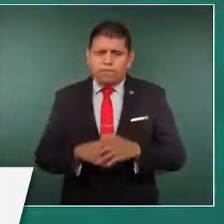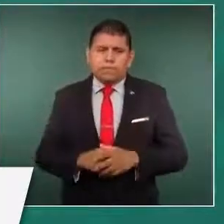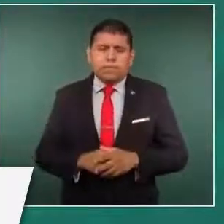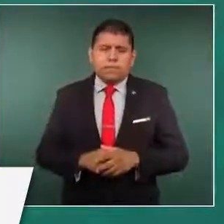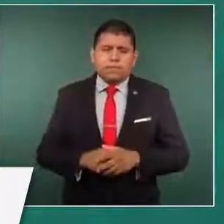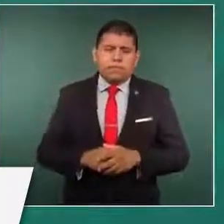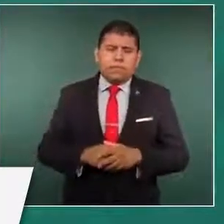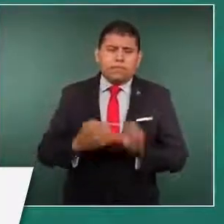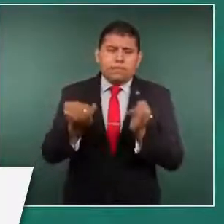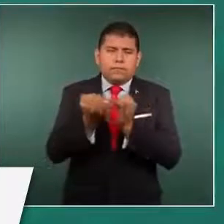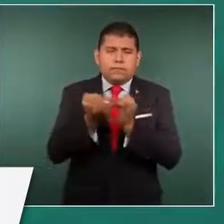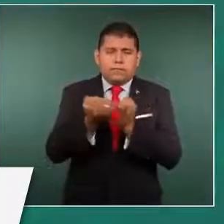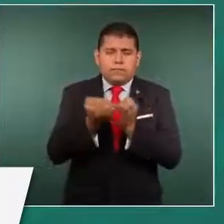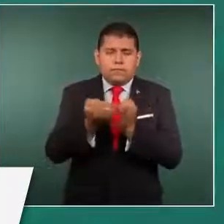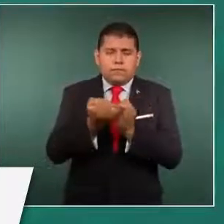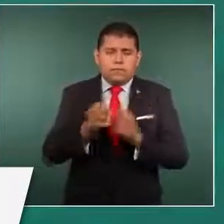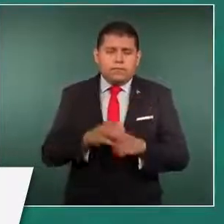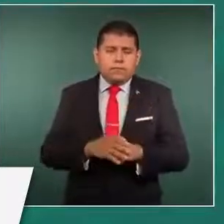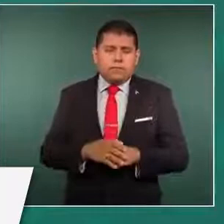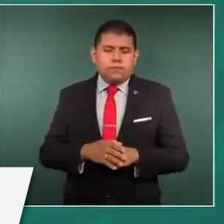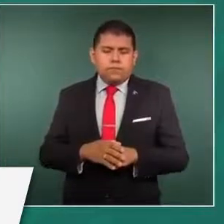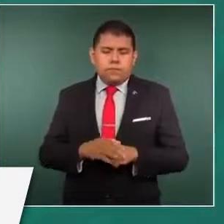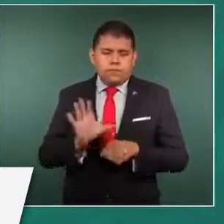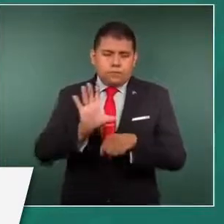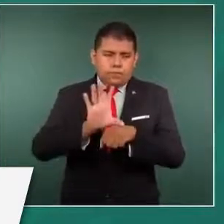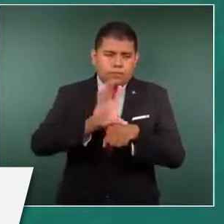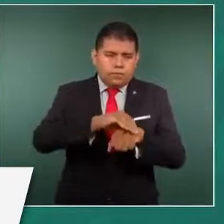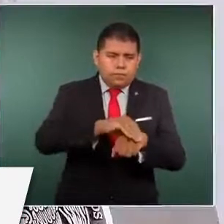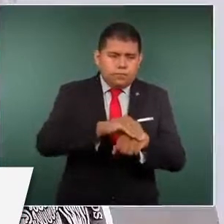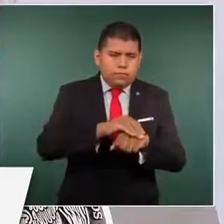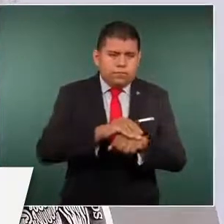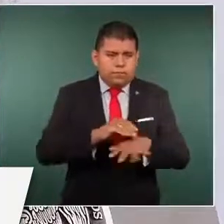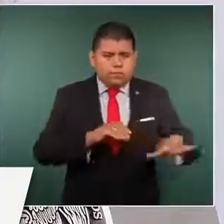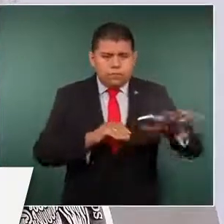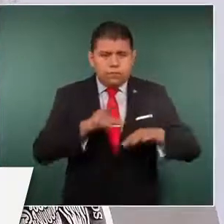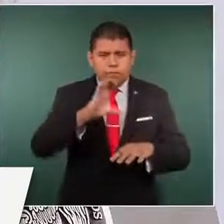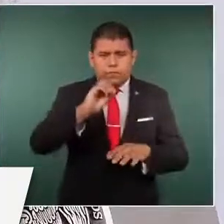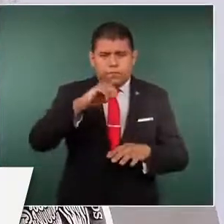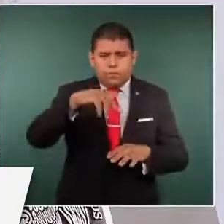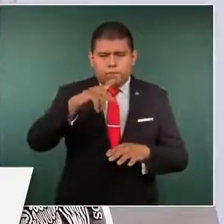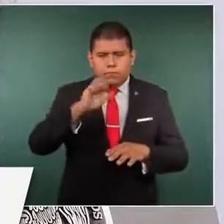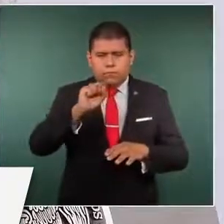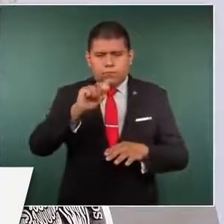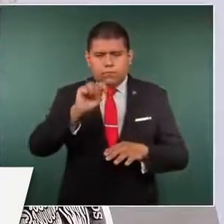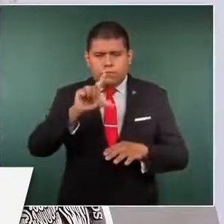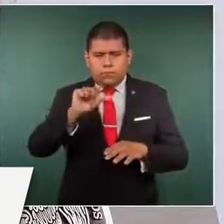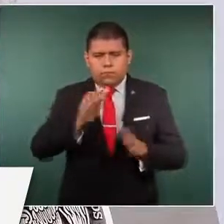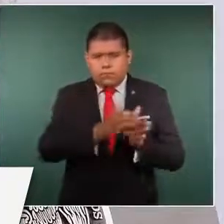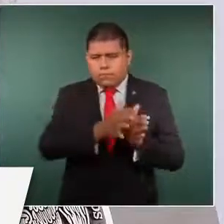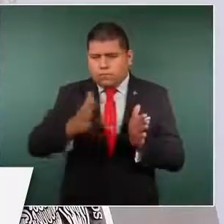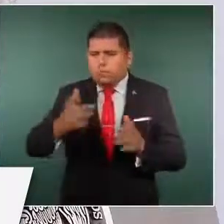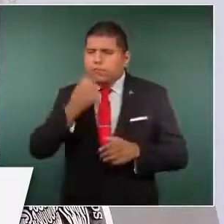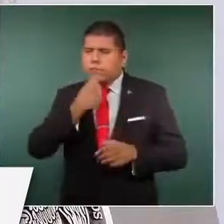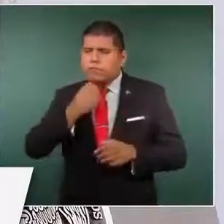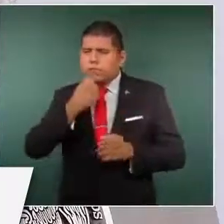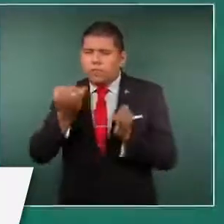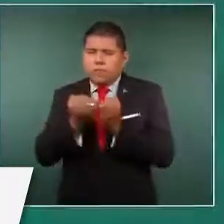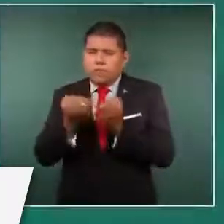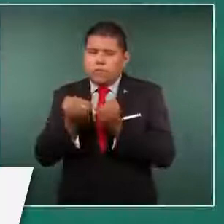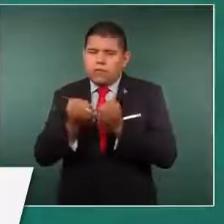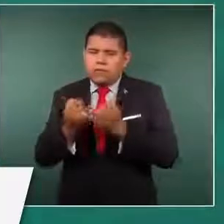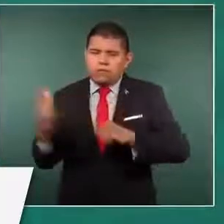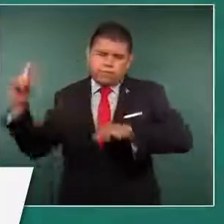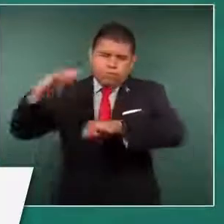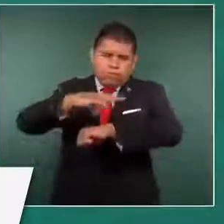de concesión de Compostela a Tepic y lo del aeropuerto. Ahí